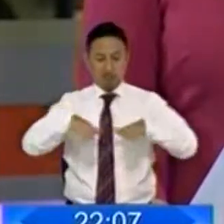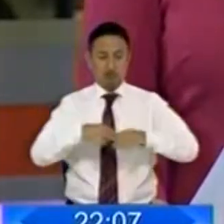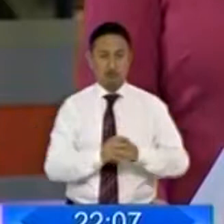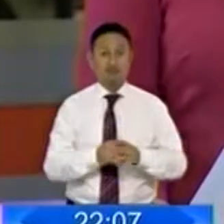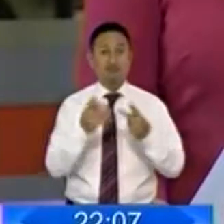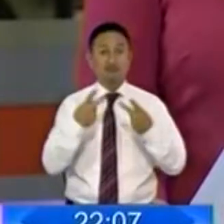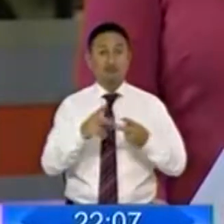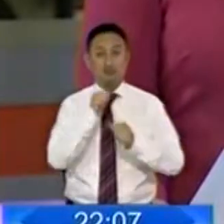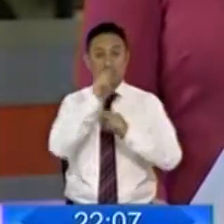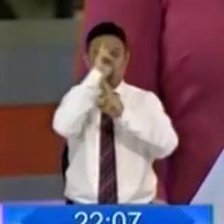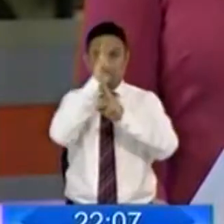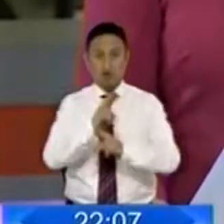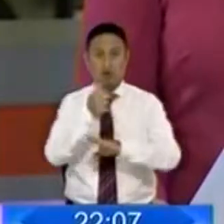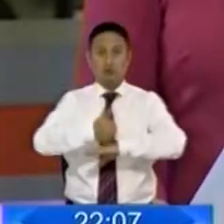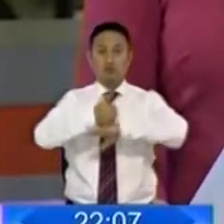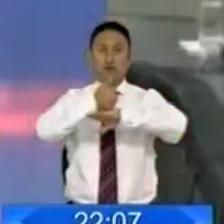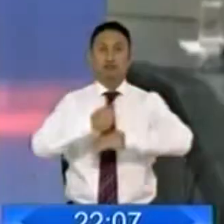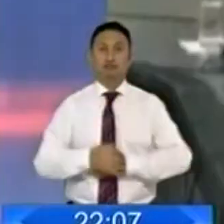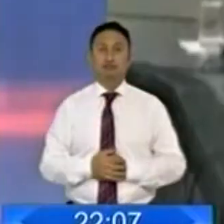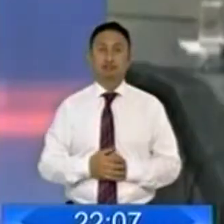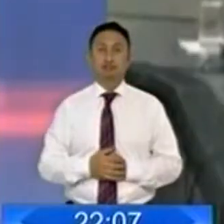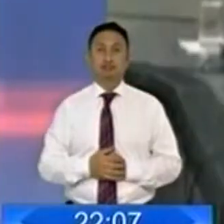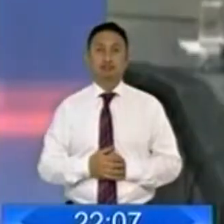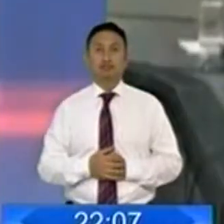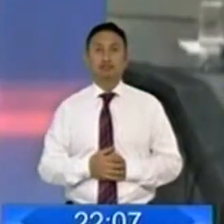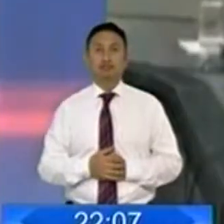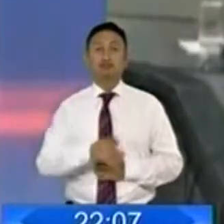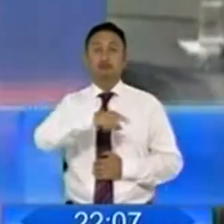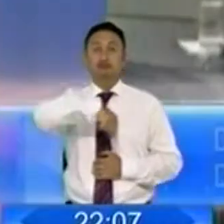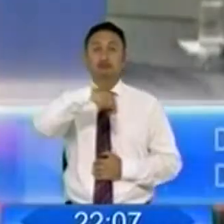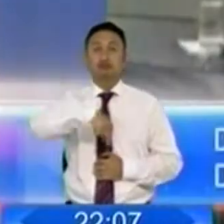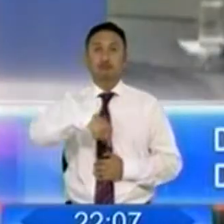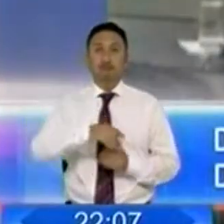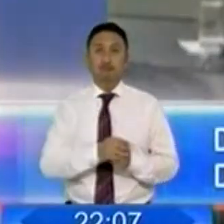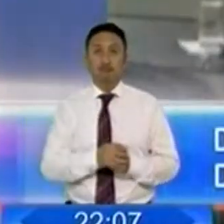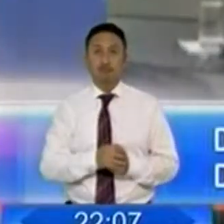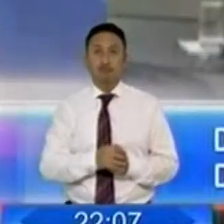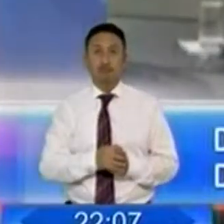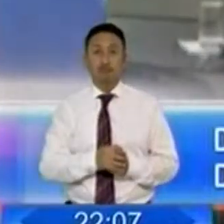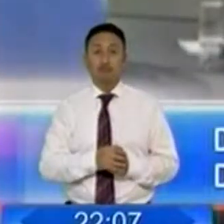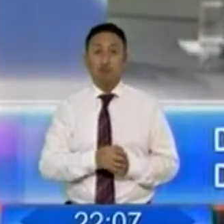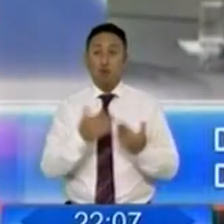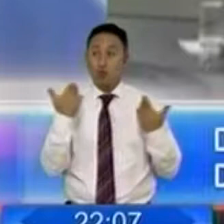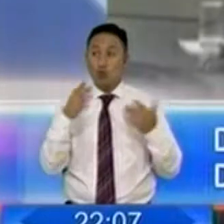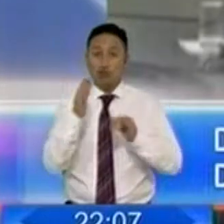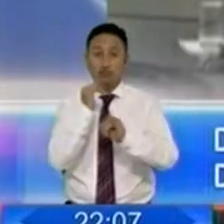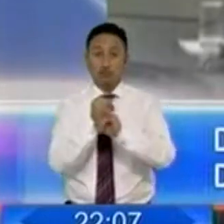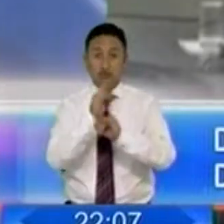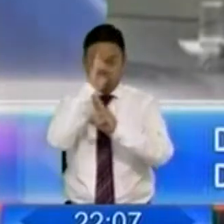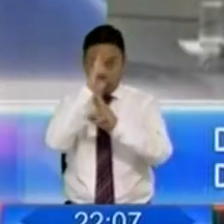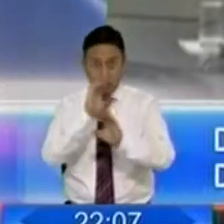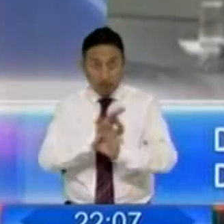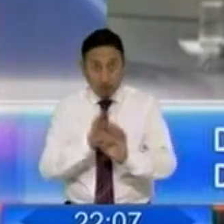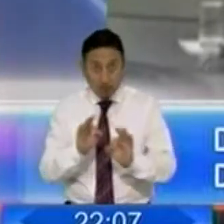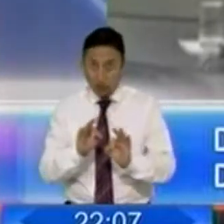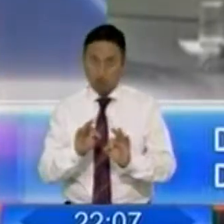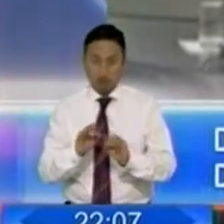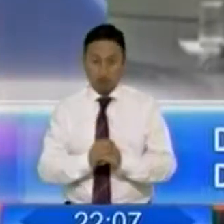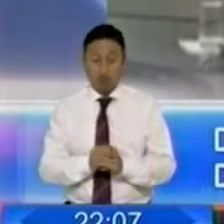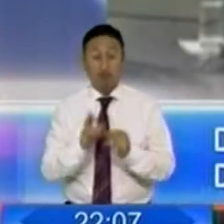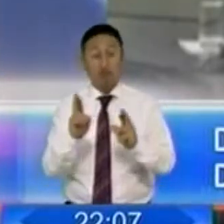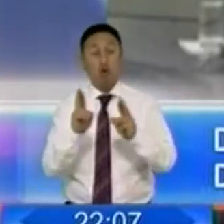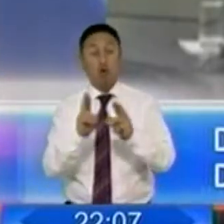respeto a la autoridad aquí a ninguna institución nadie le debe faltar el respeto a la institución ojalá